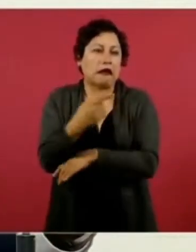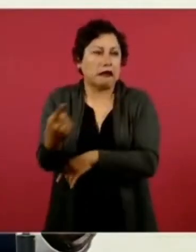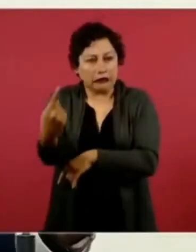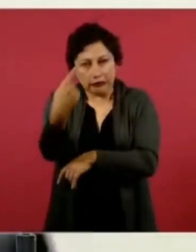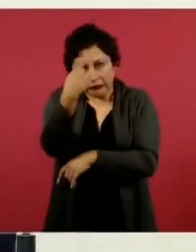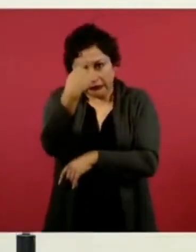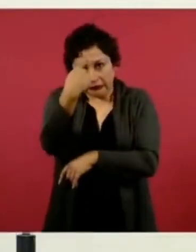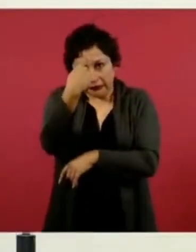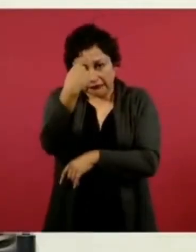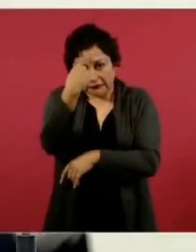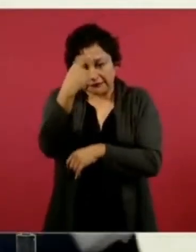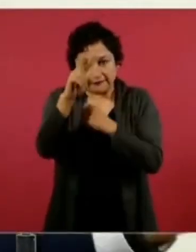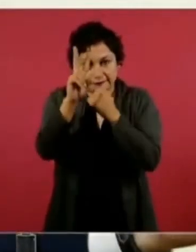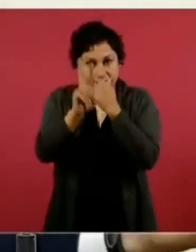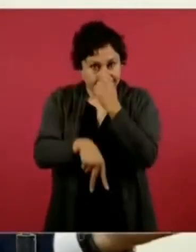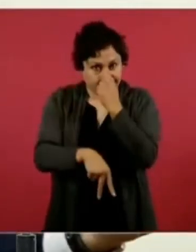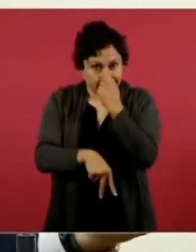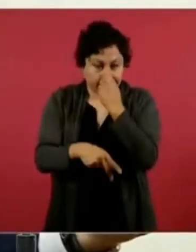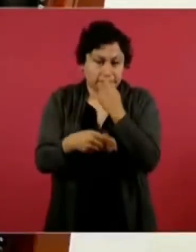legítimo, no creían